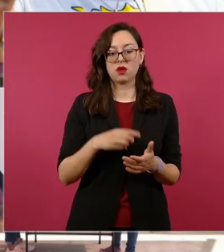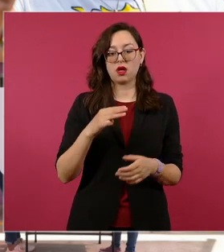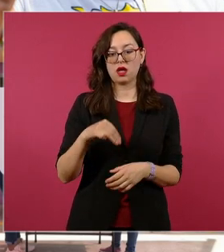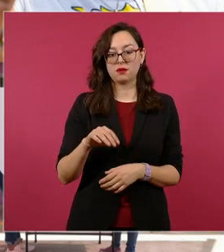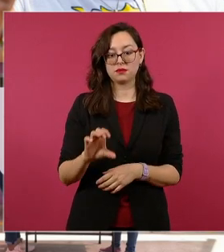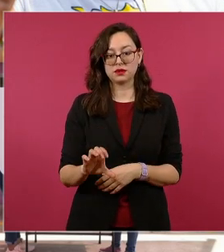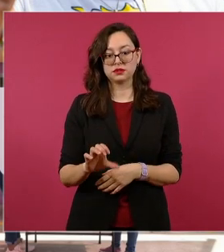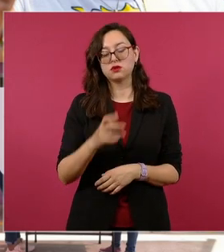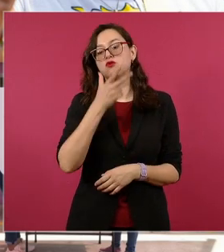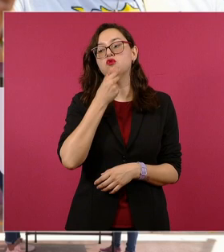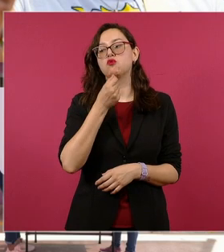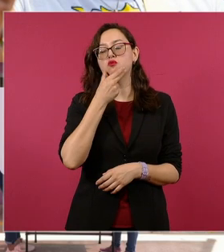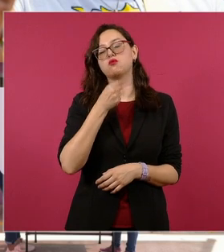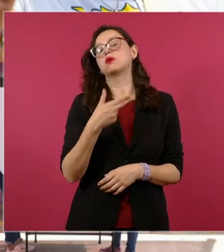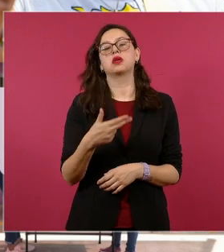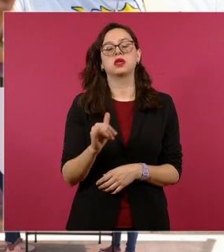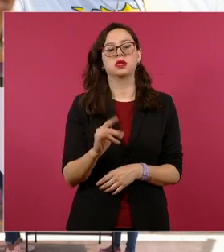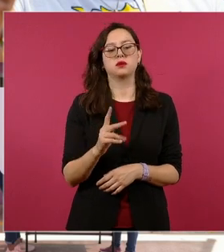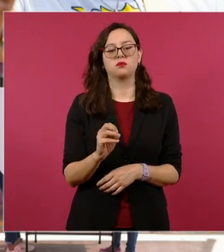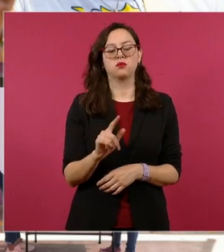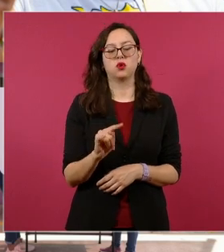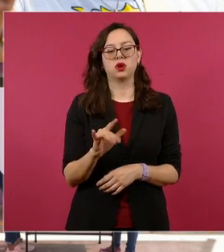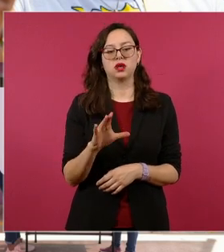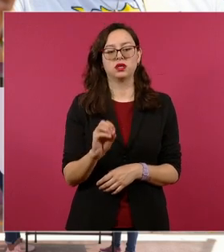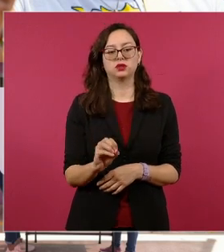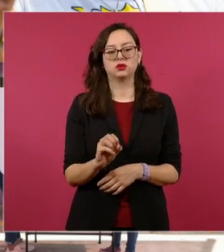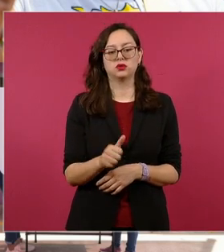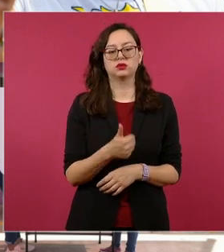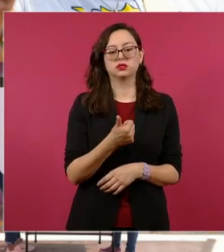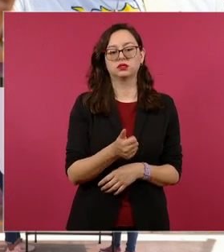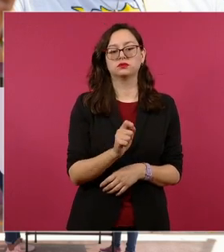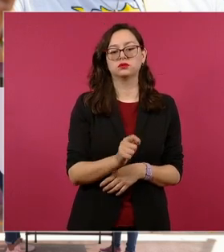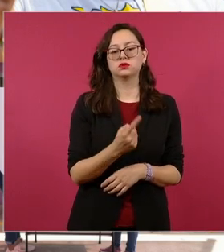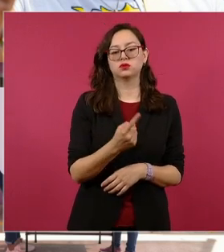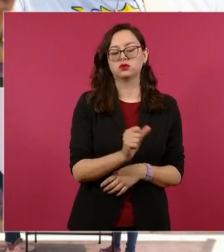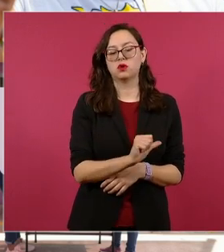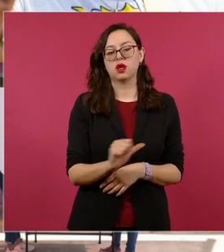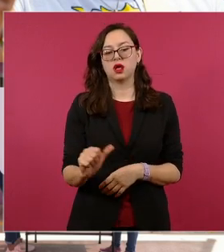Hipólito de Champs, de 6.1 a